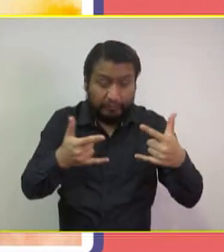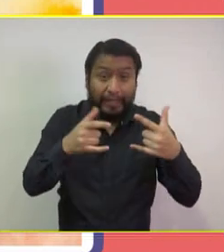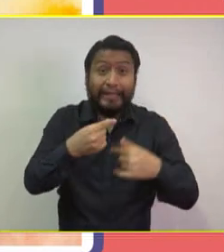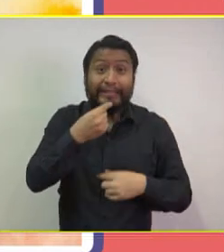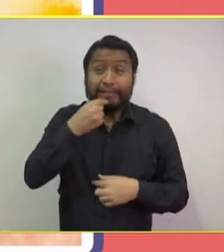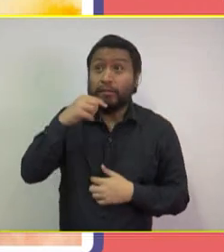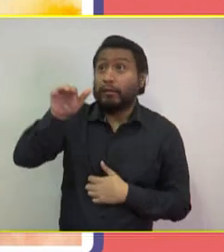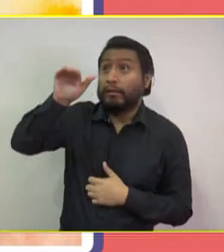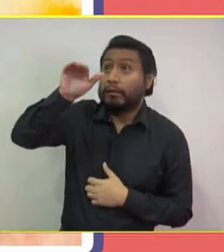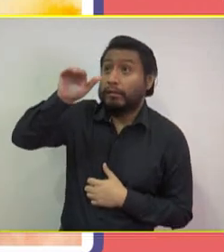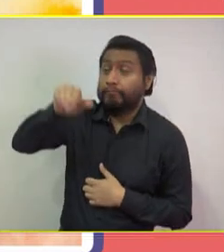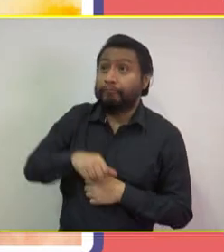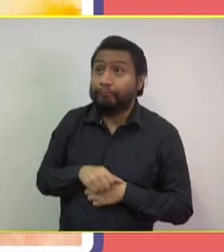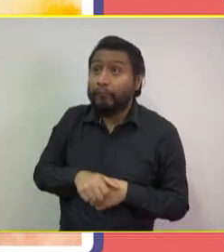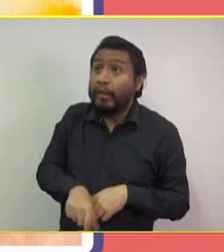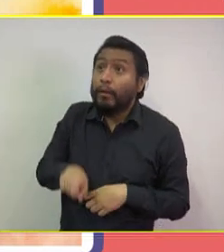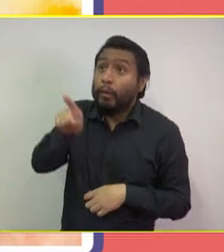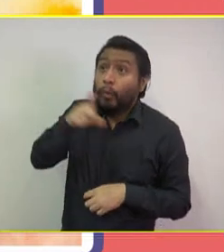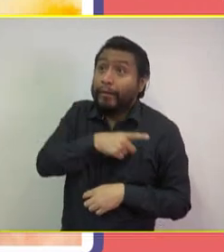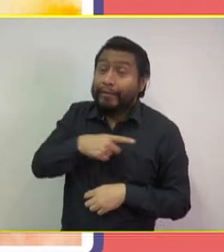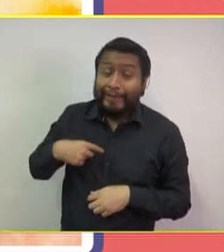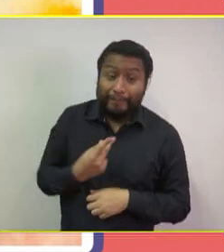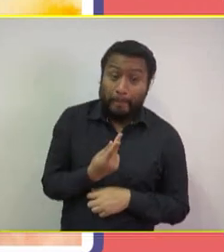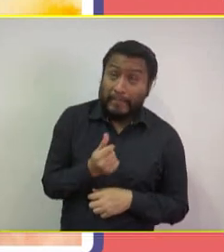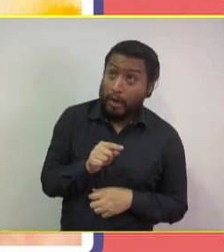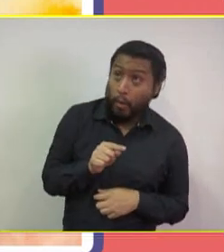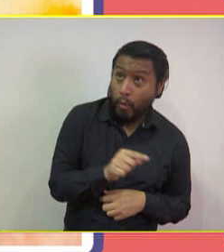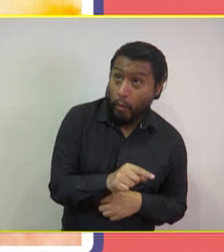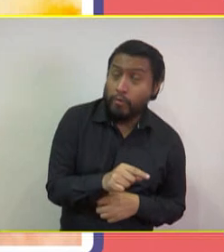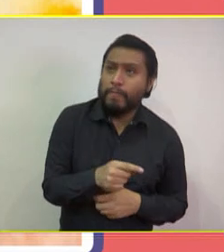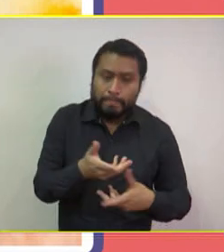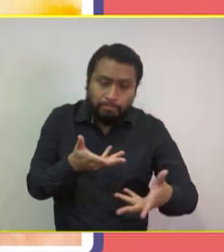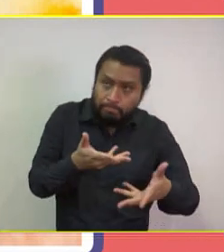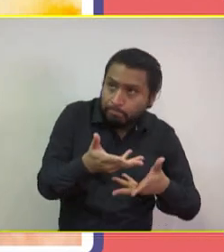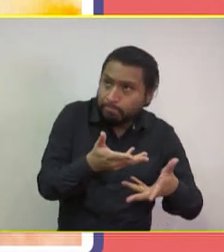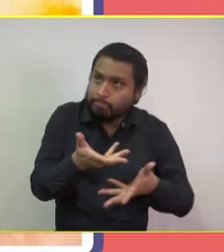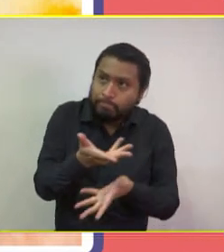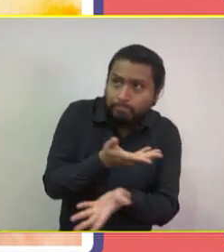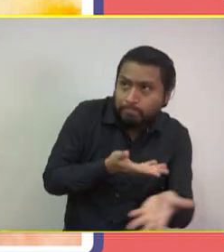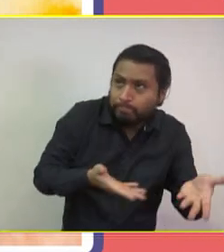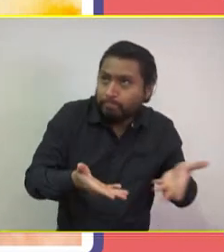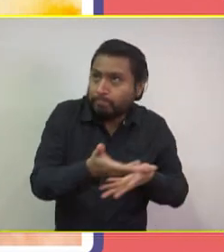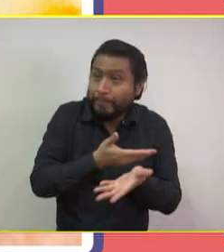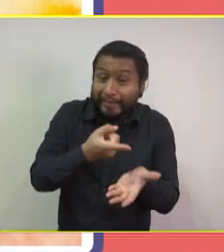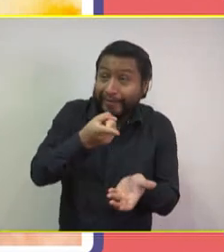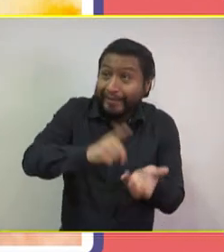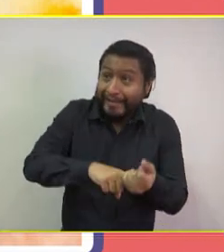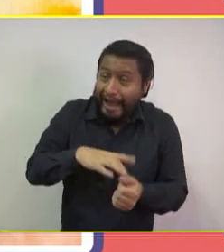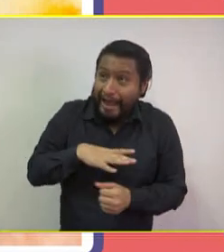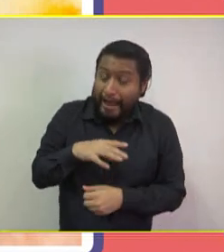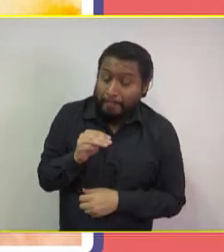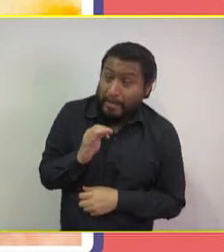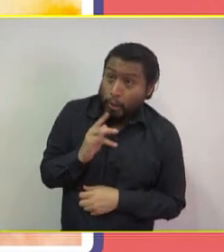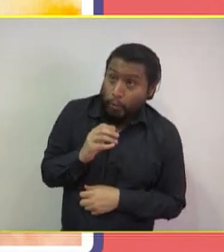por qué es importante que conviva con su perro y de qué manera se junten estas microbiotas y